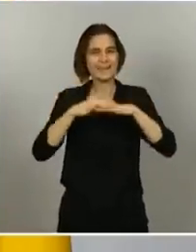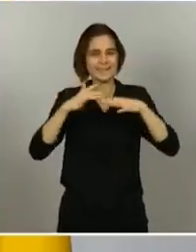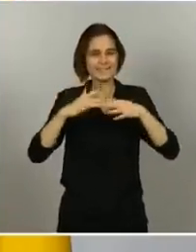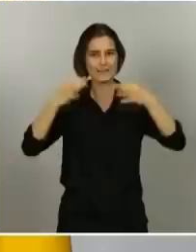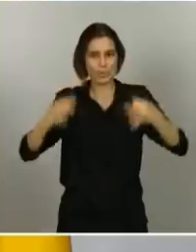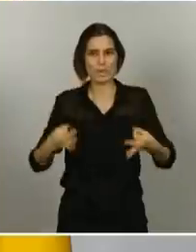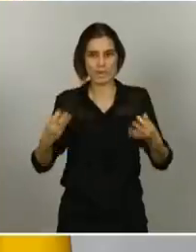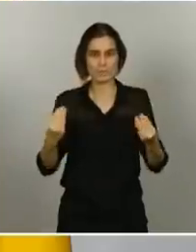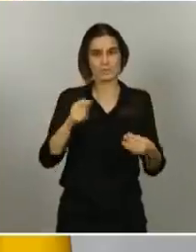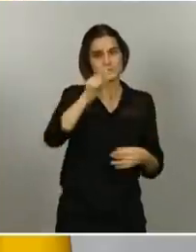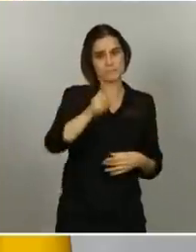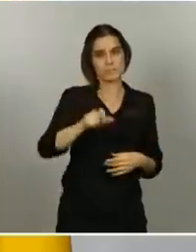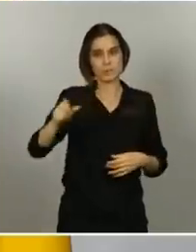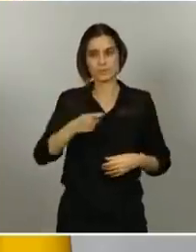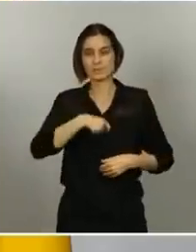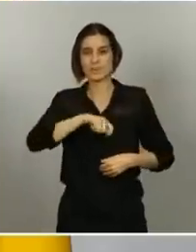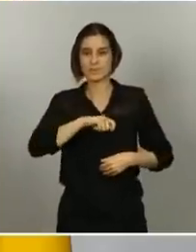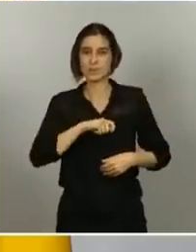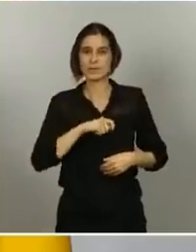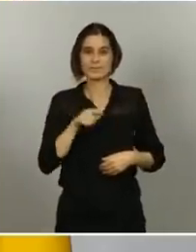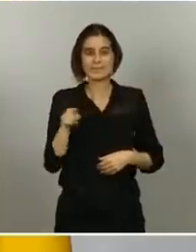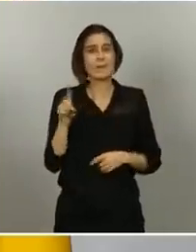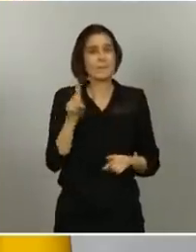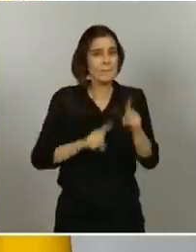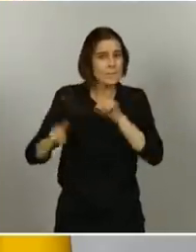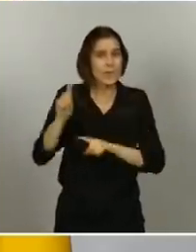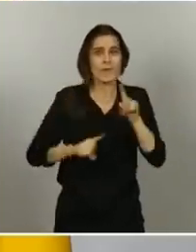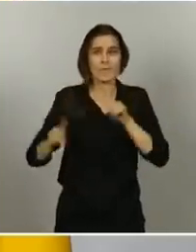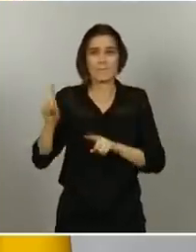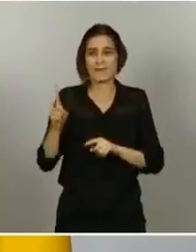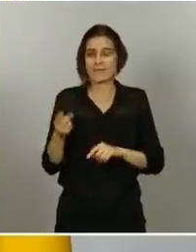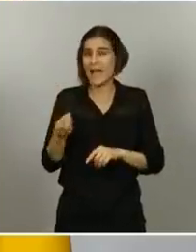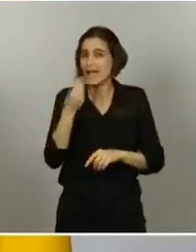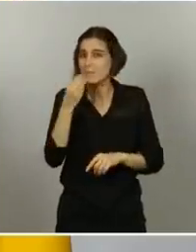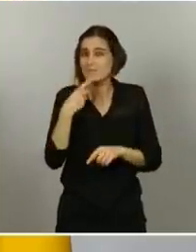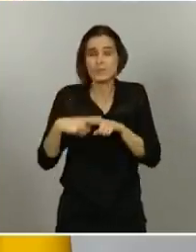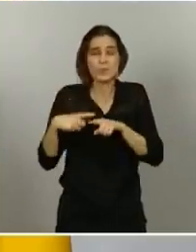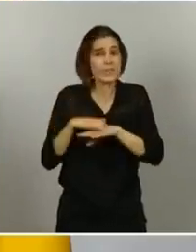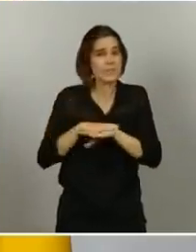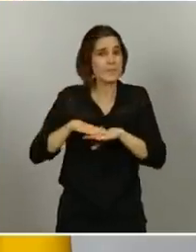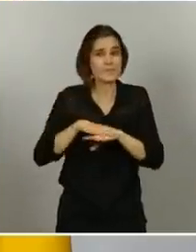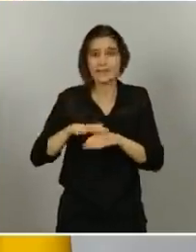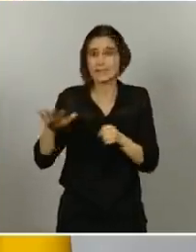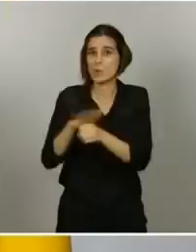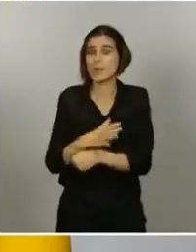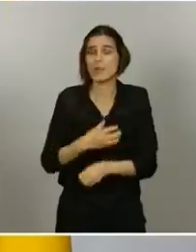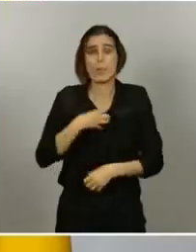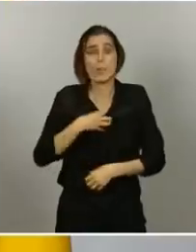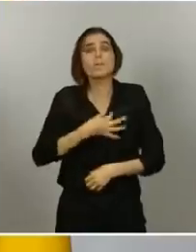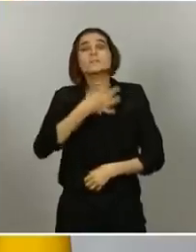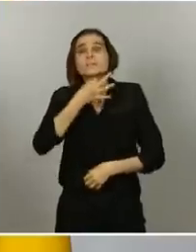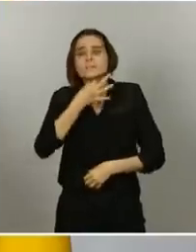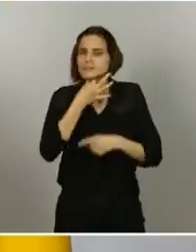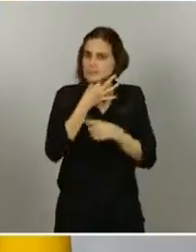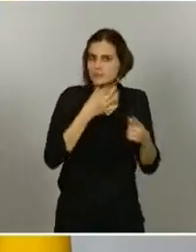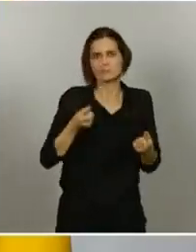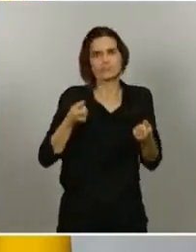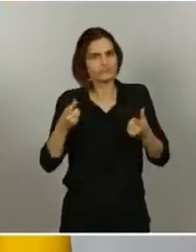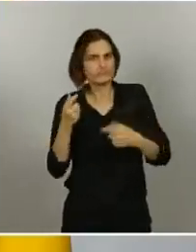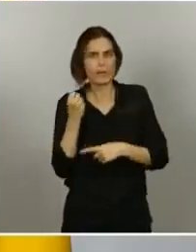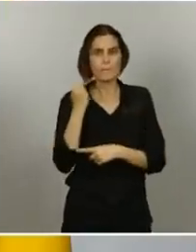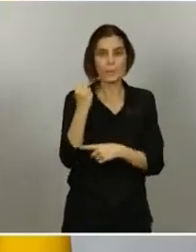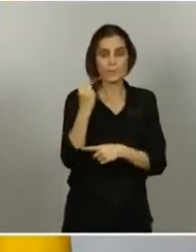problemas para satisfacer as necesidades básicas. Pero que han estado facendo unha función que, como dixía, nos